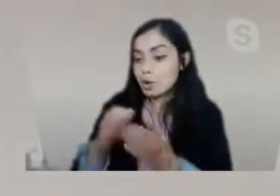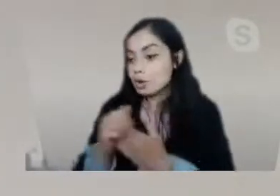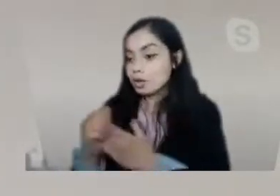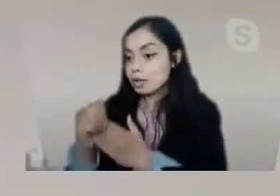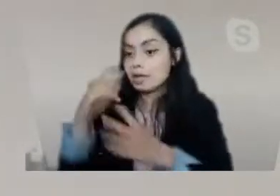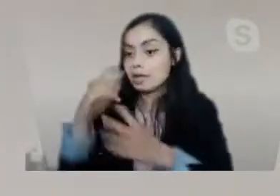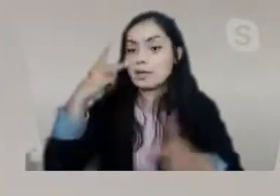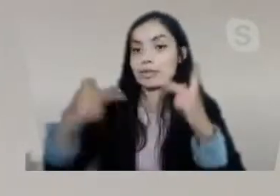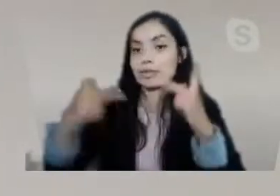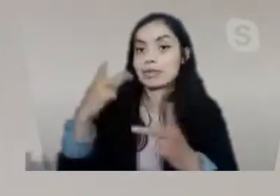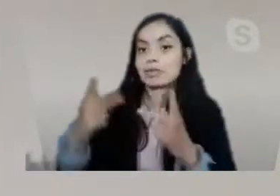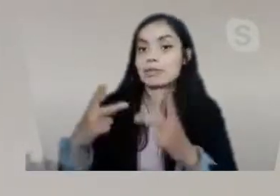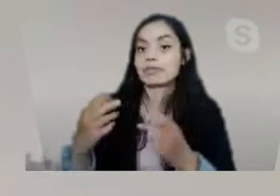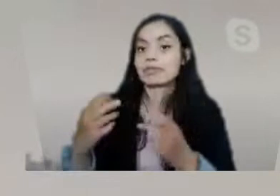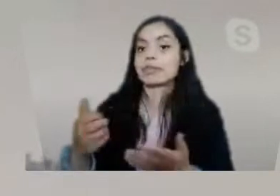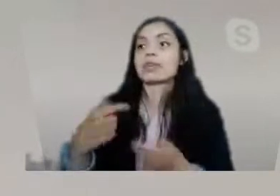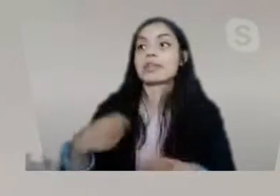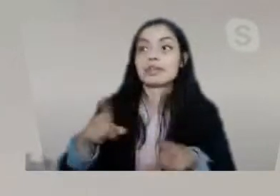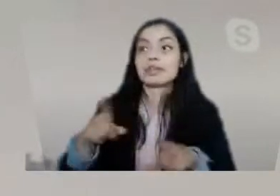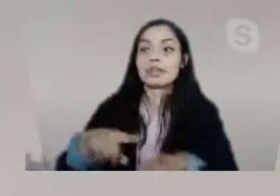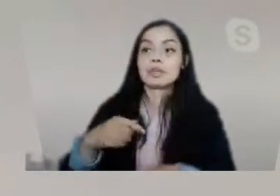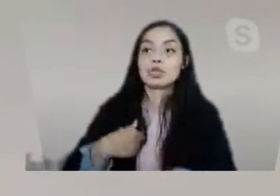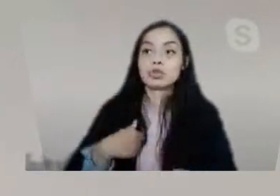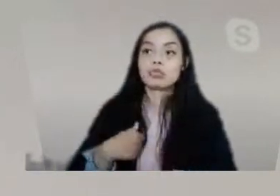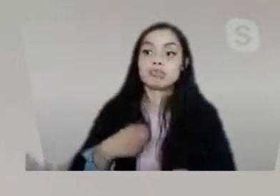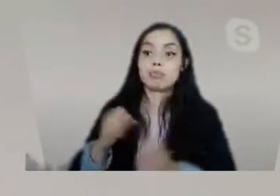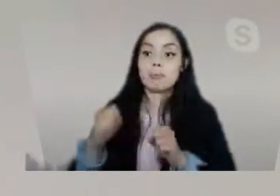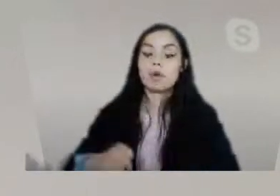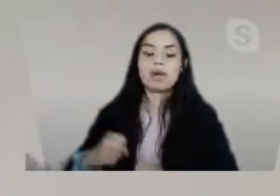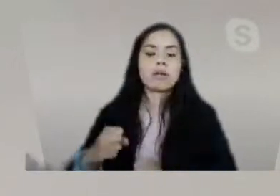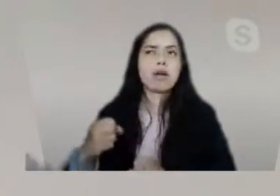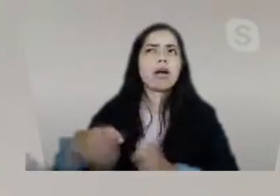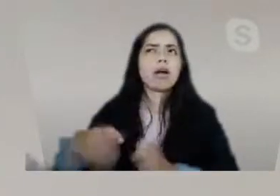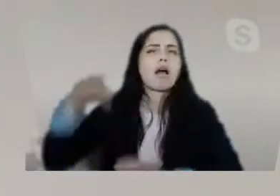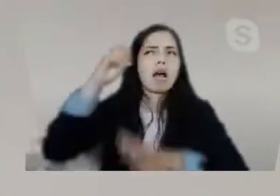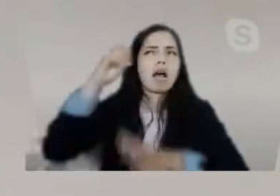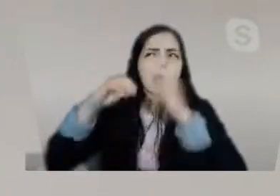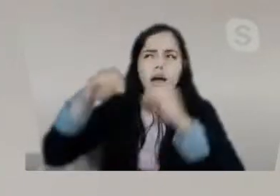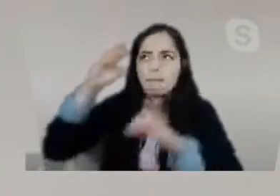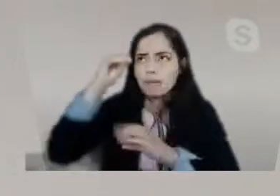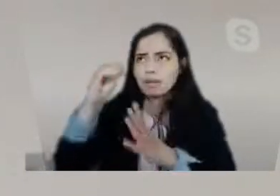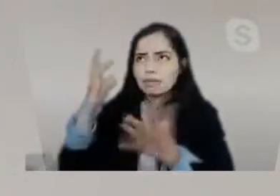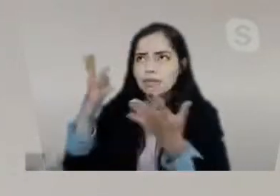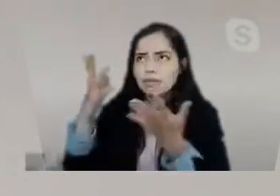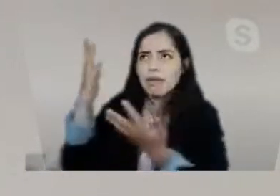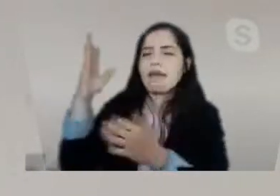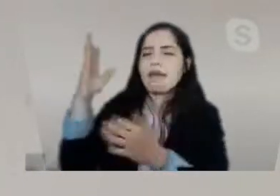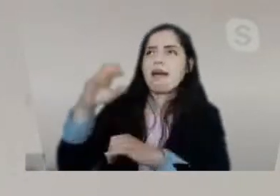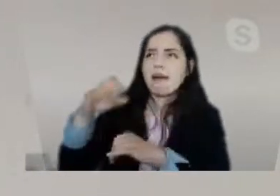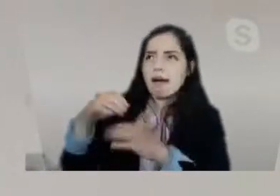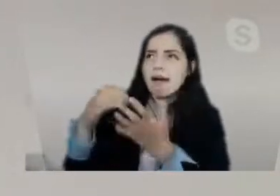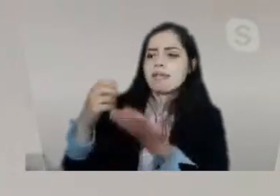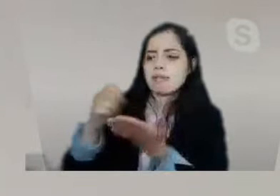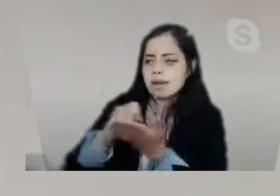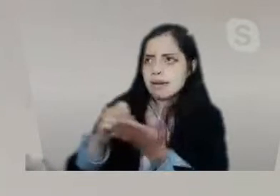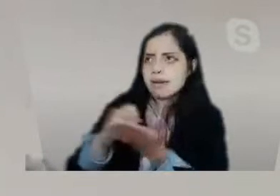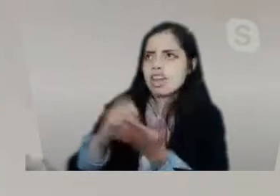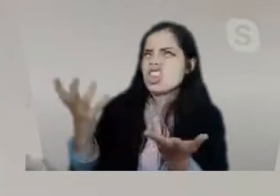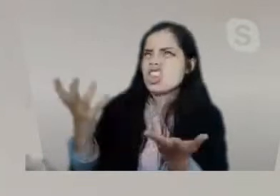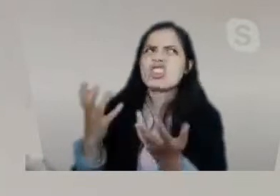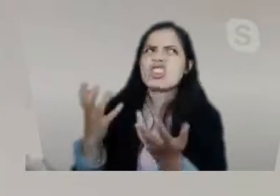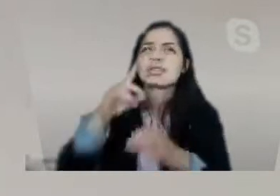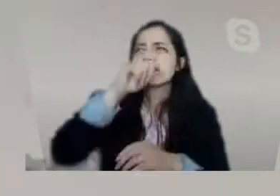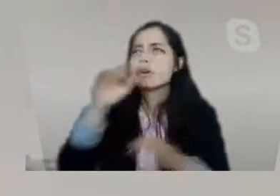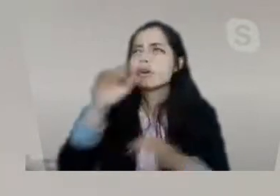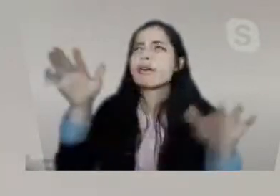visualización de todas esas aristas que es la industria del turismo en avistamiento de aves. Entonces, sí es muy importante tener en cuenta,